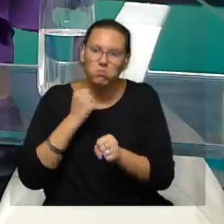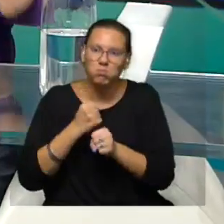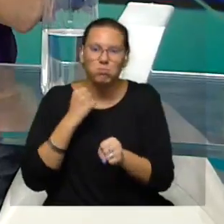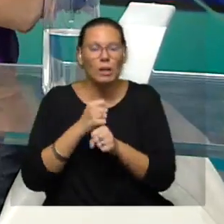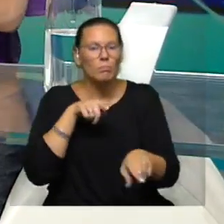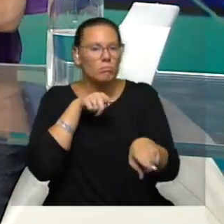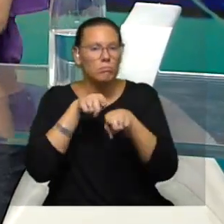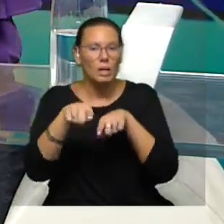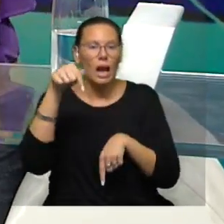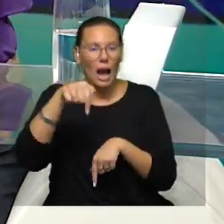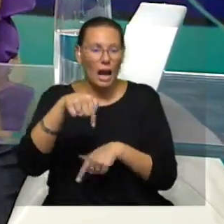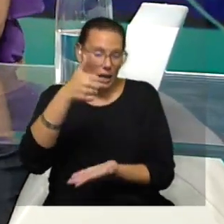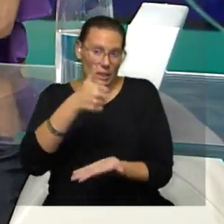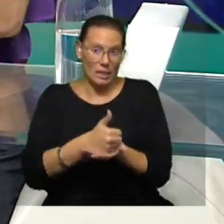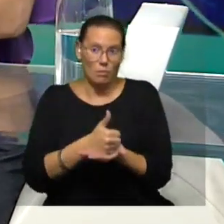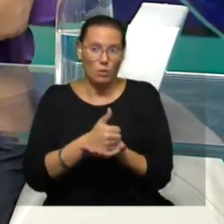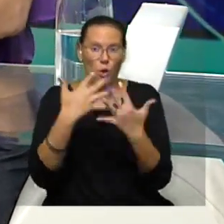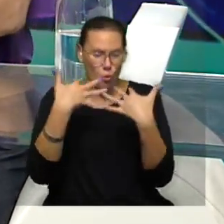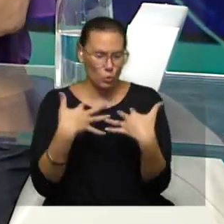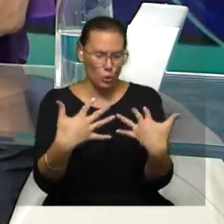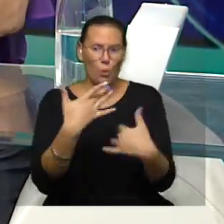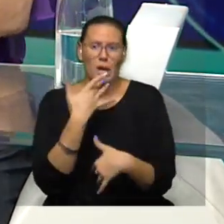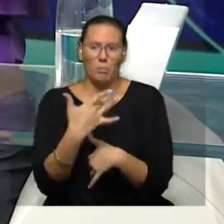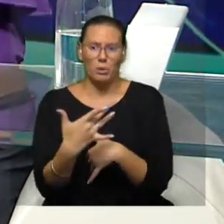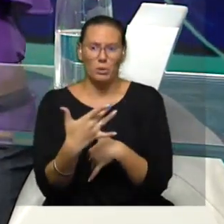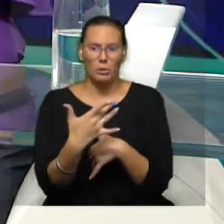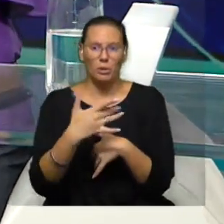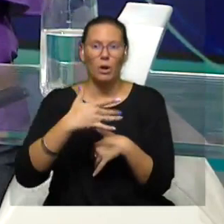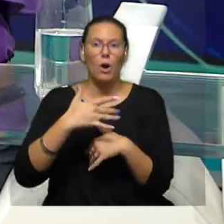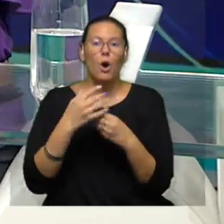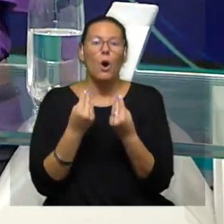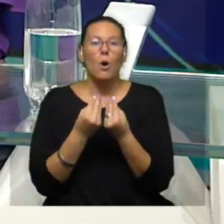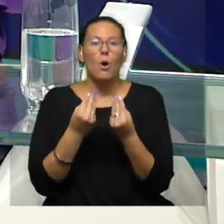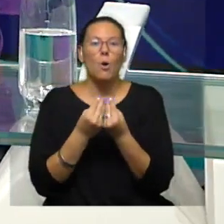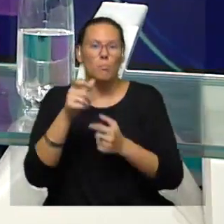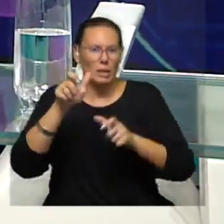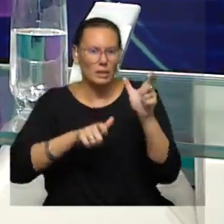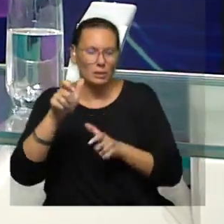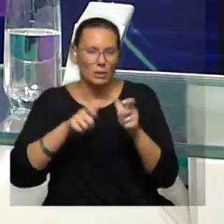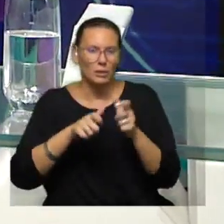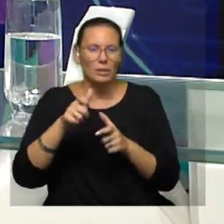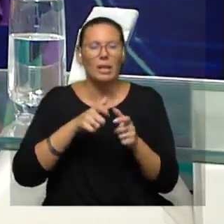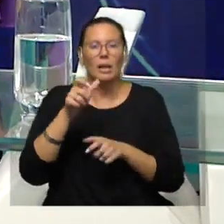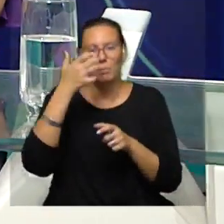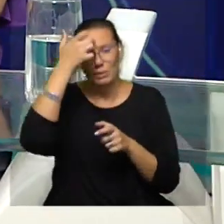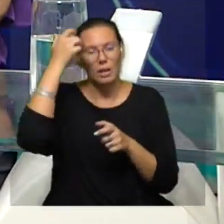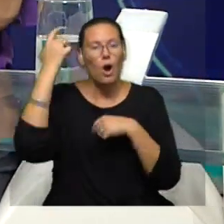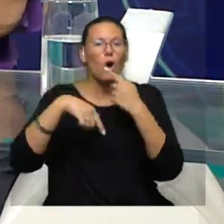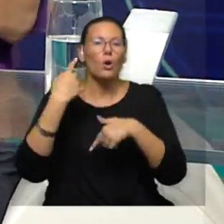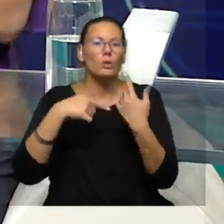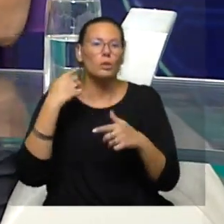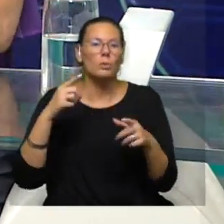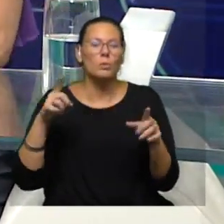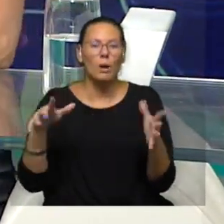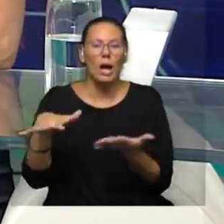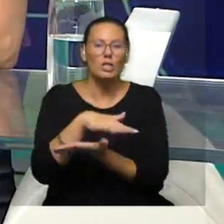transmitir Acá Estamos, que fue un show alucinante, un montón de espectáculos increíbles. La gente todavía sigue retumbando esa